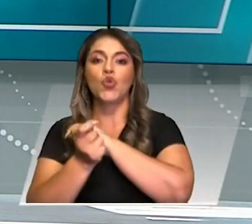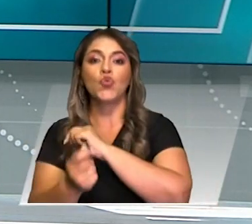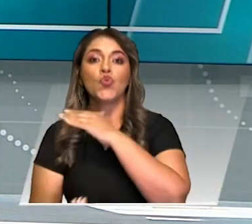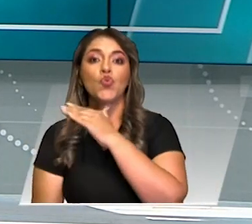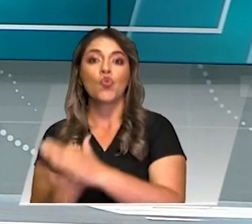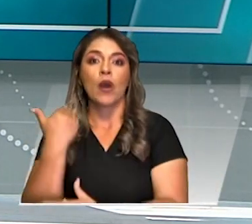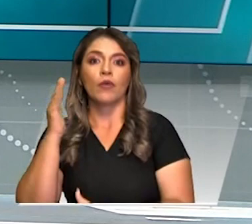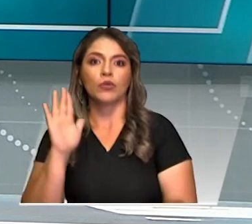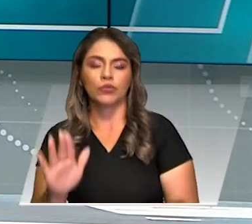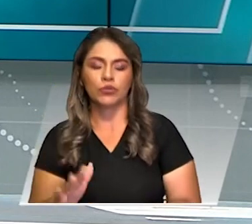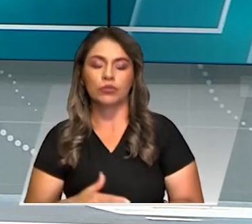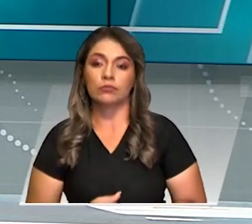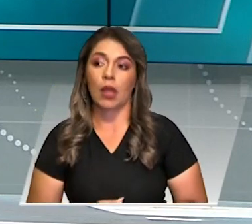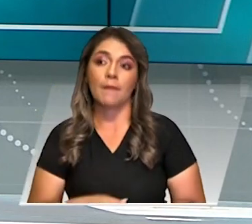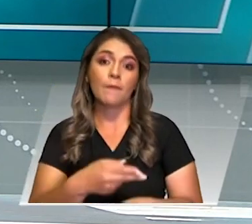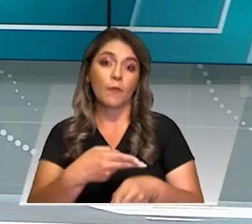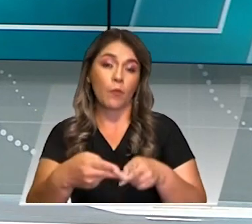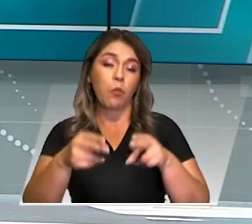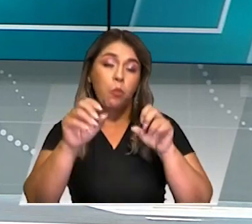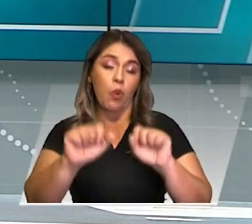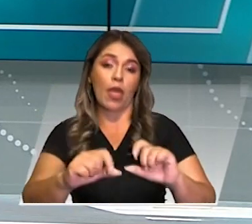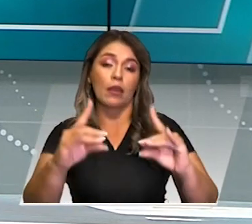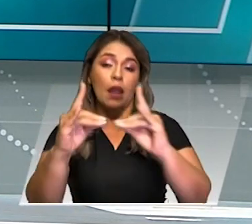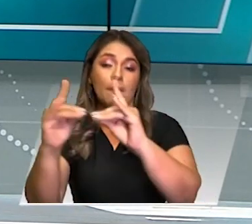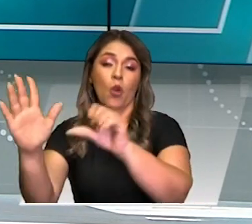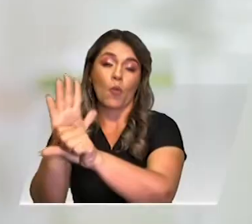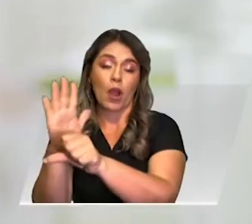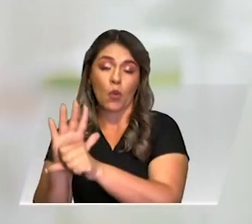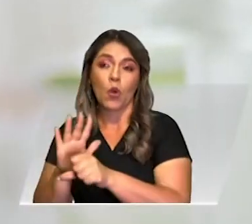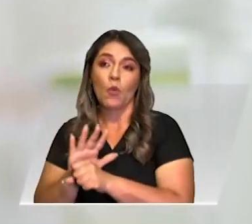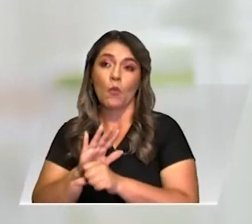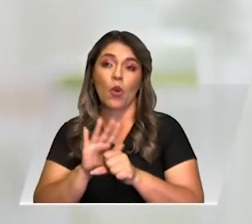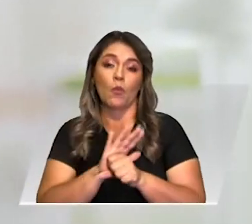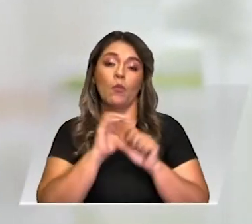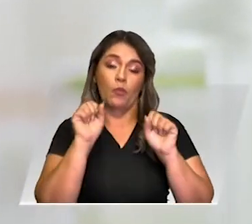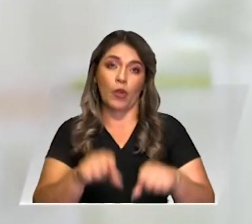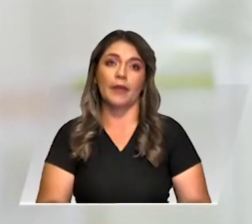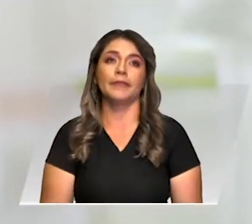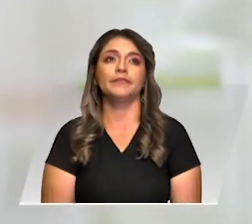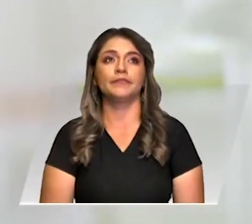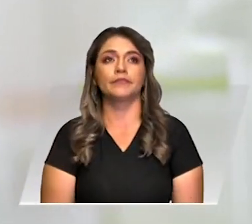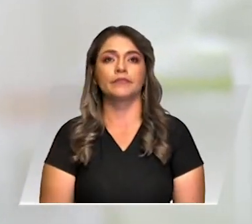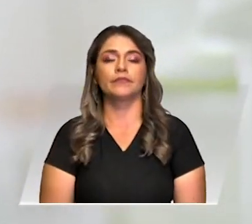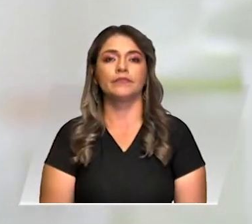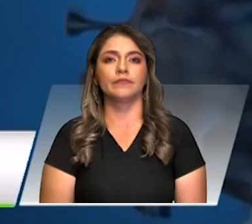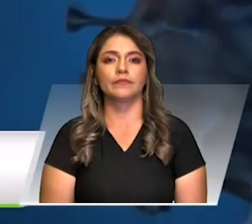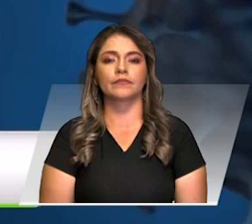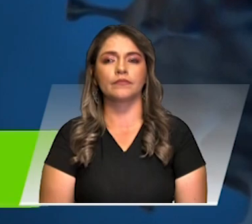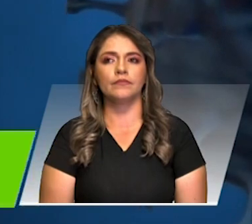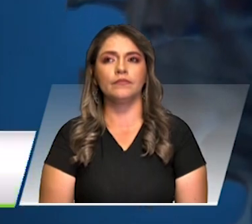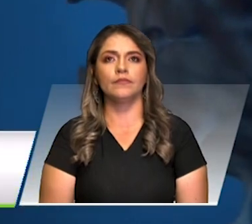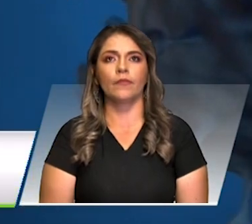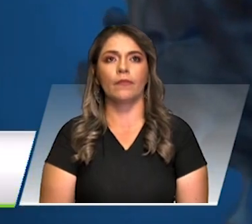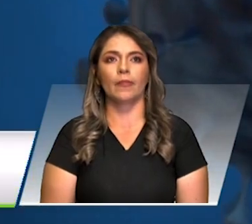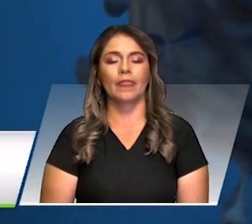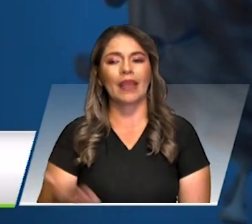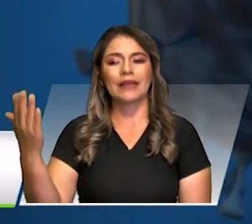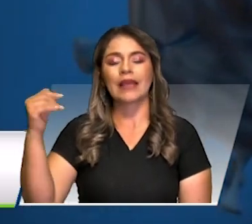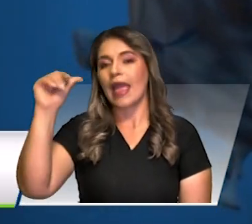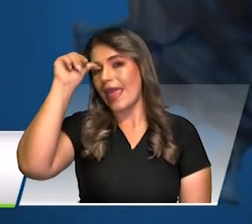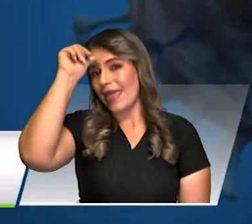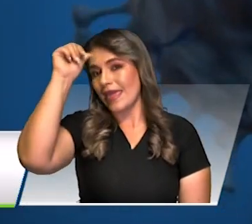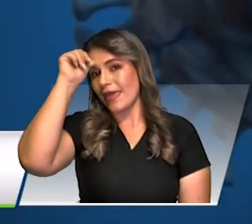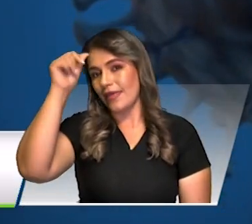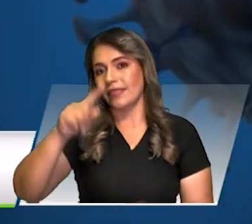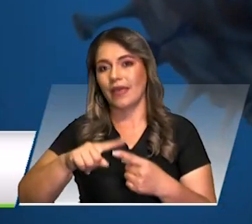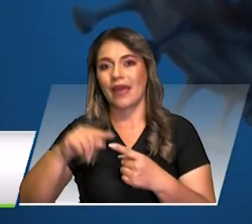de las camas de unidades de cuidados intensivos de acuerdo con algunos estudios realizados en la india y el reino unido-